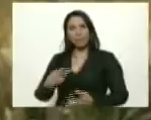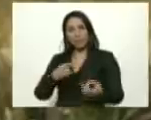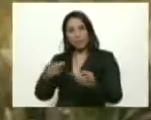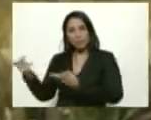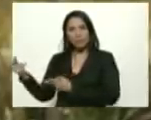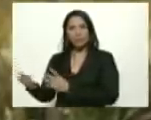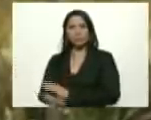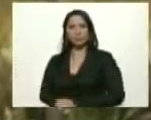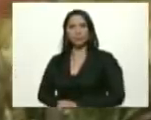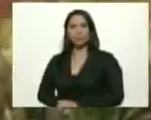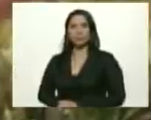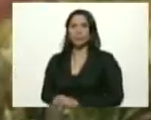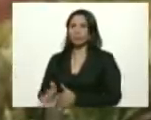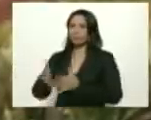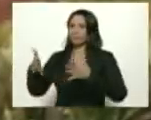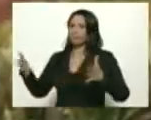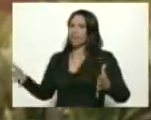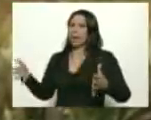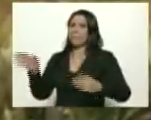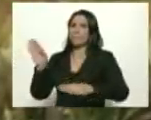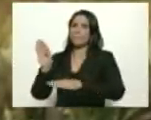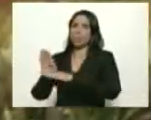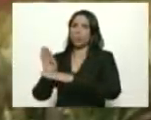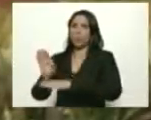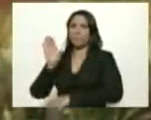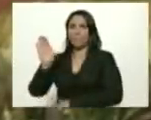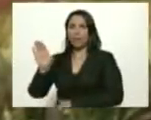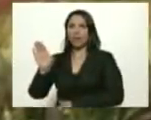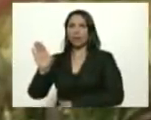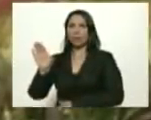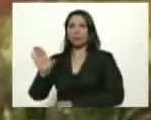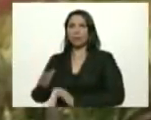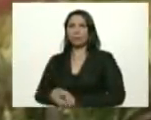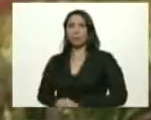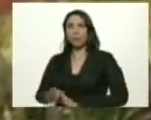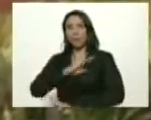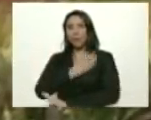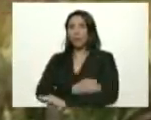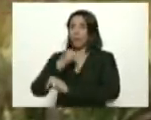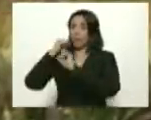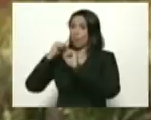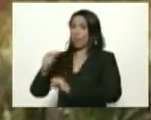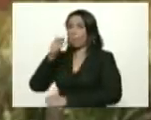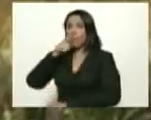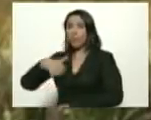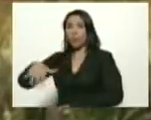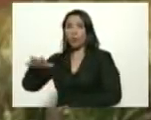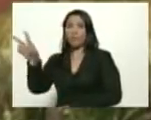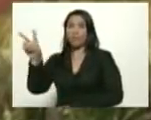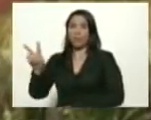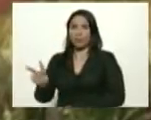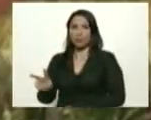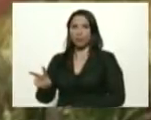Maduro, gran protector de la patria y el heroico pueblo de Venezuela, nuestro